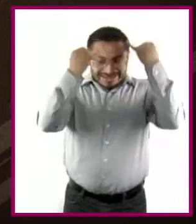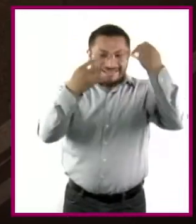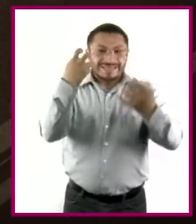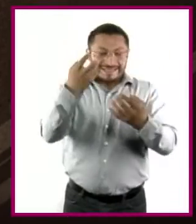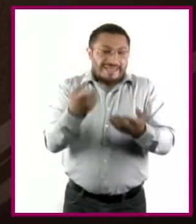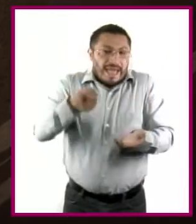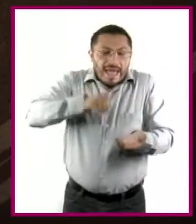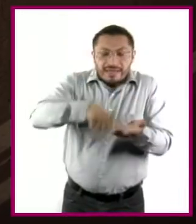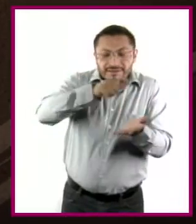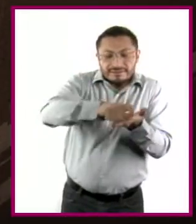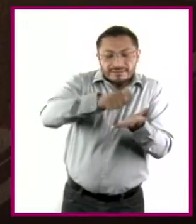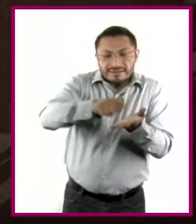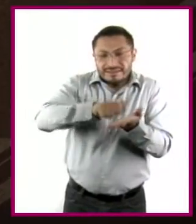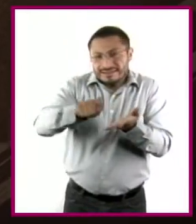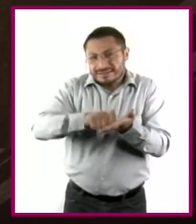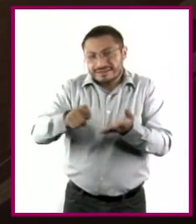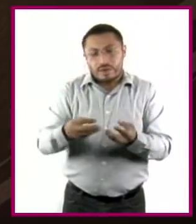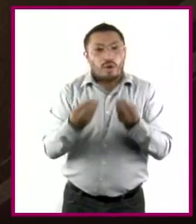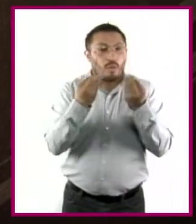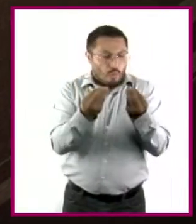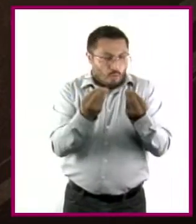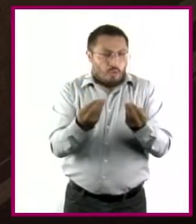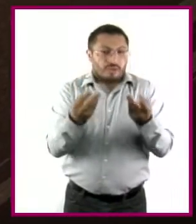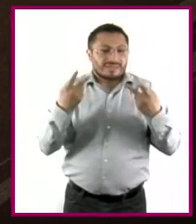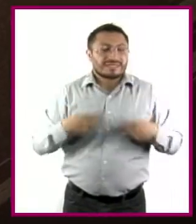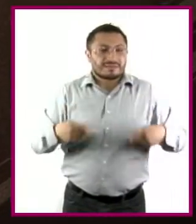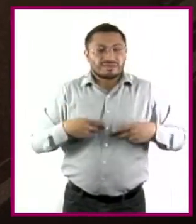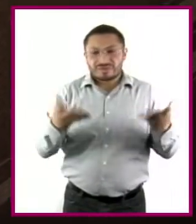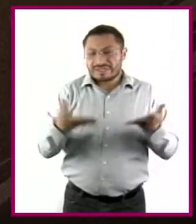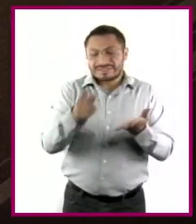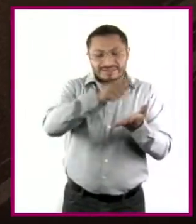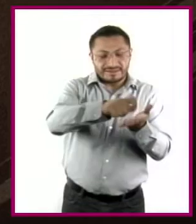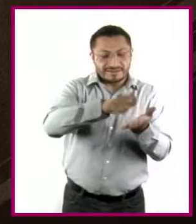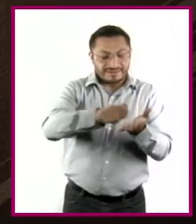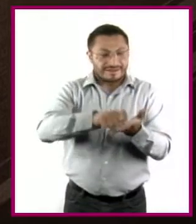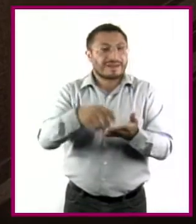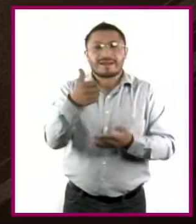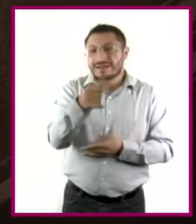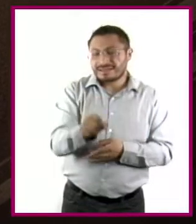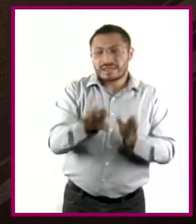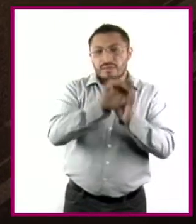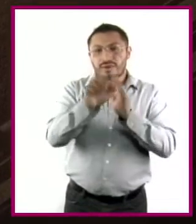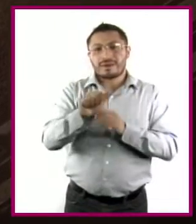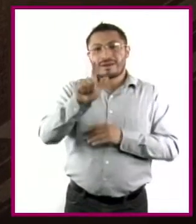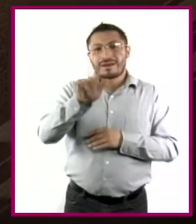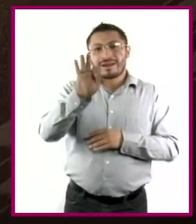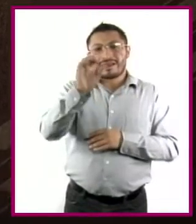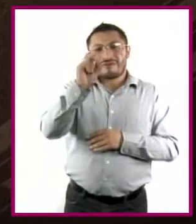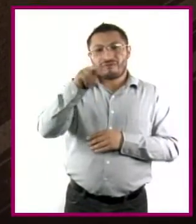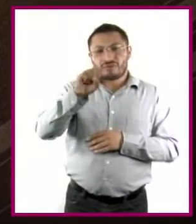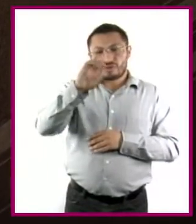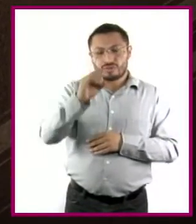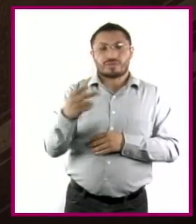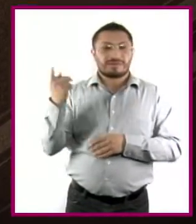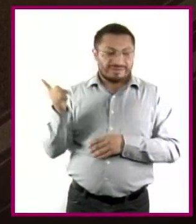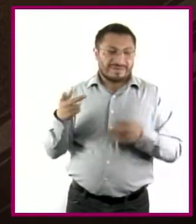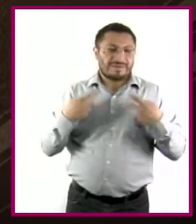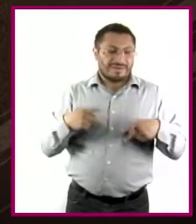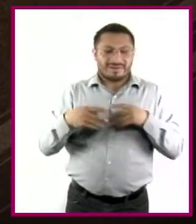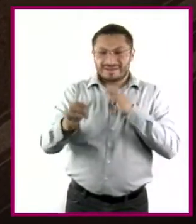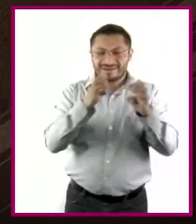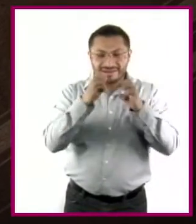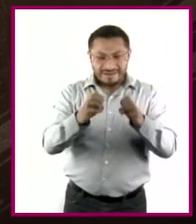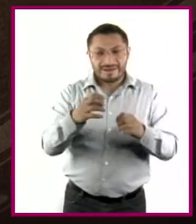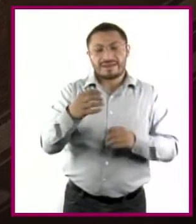texto. Mucho han aportado los literatos al desarrollo del ensayo. Por ejemplo, Alfonso Reyes, a quien entrevistamos, y uno de los